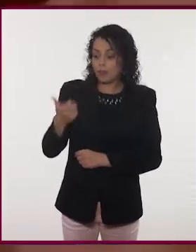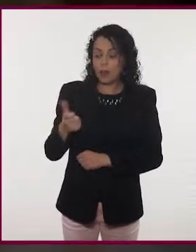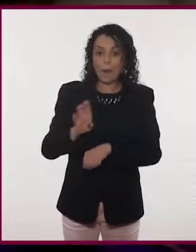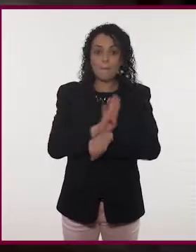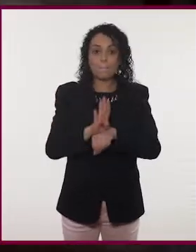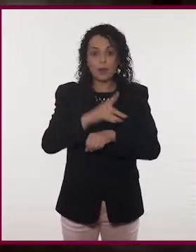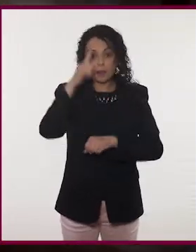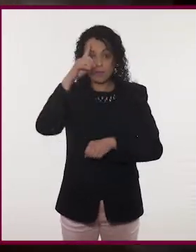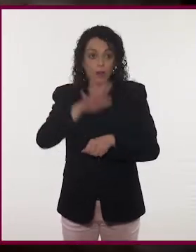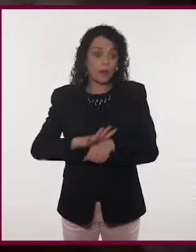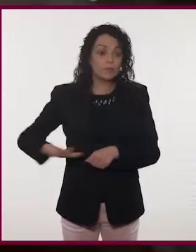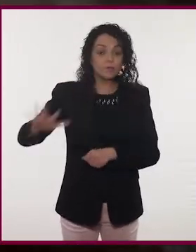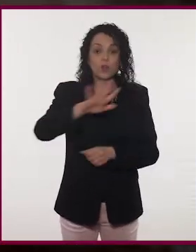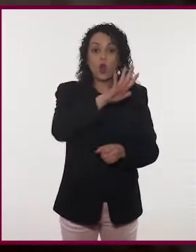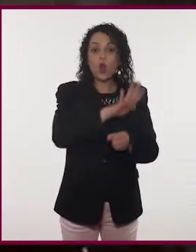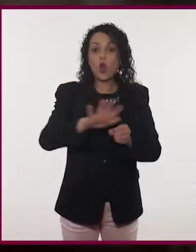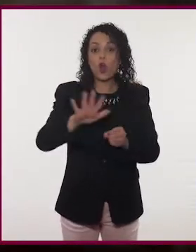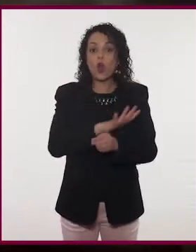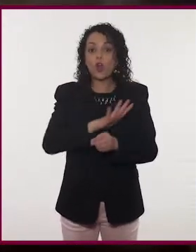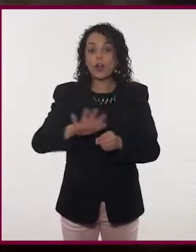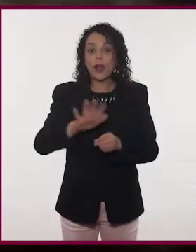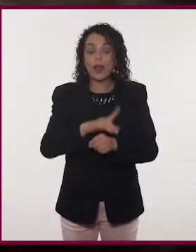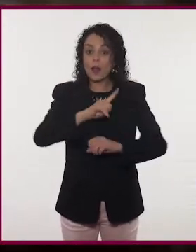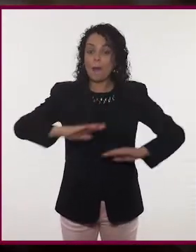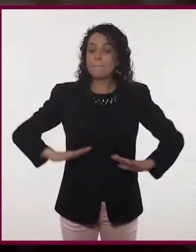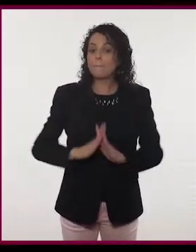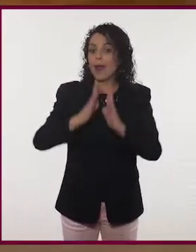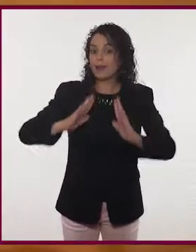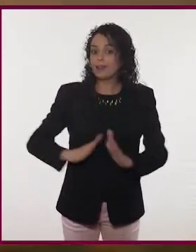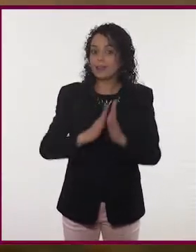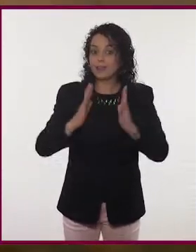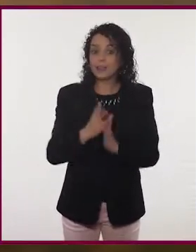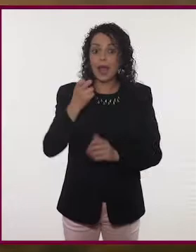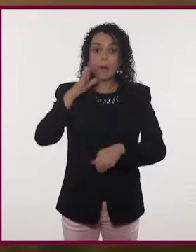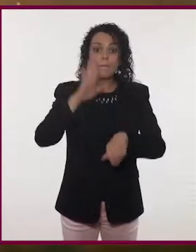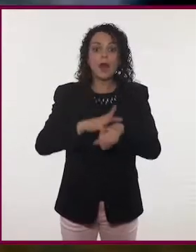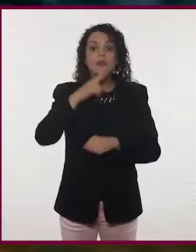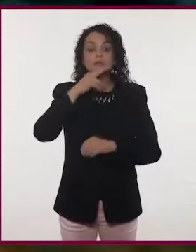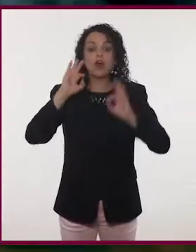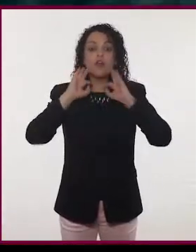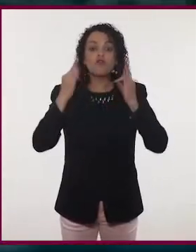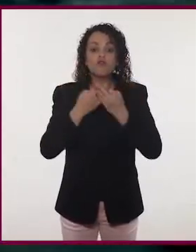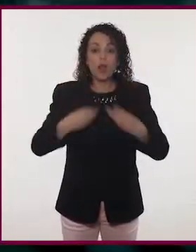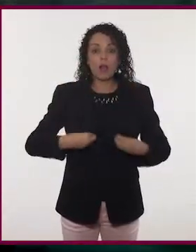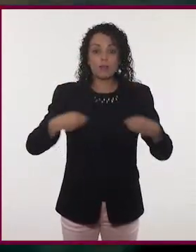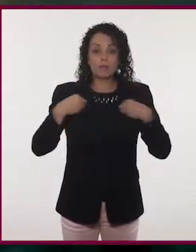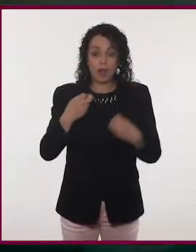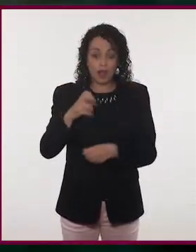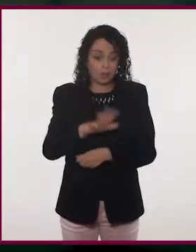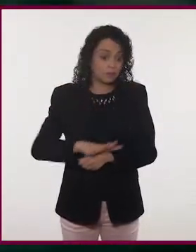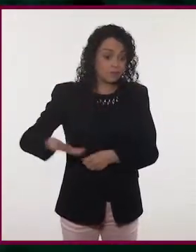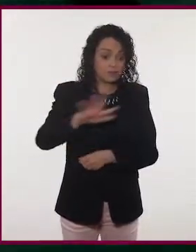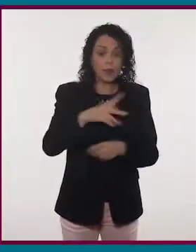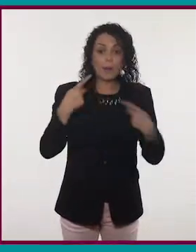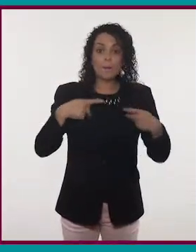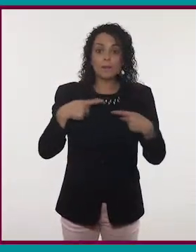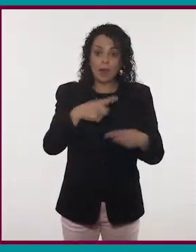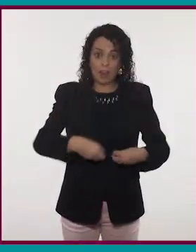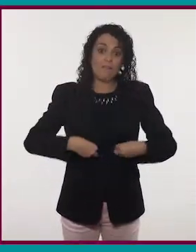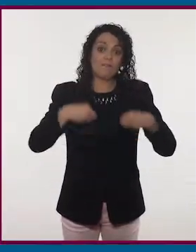las comunidades locales que están involucradas y que esto mejore las condiciones de vida de la población